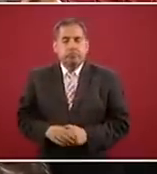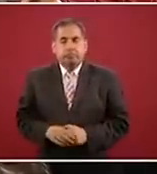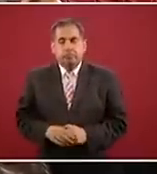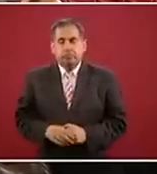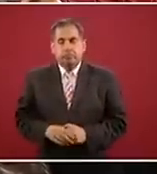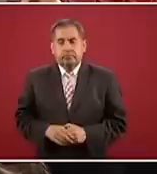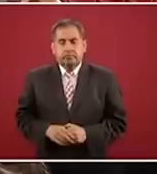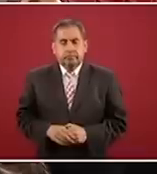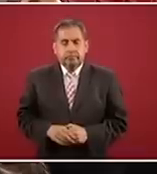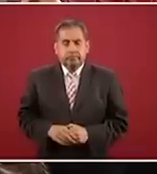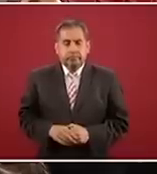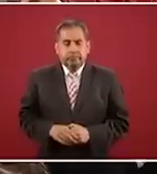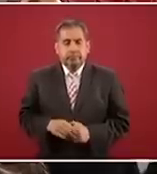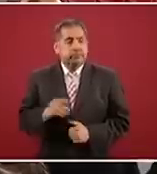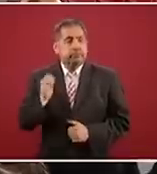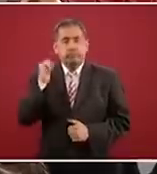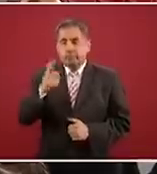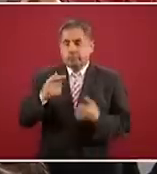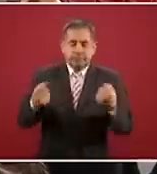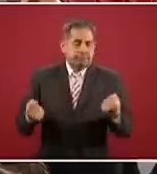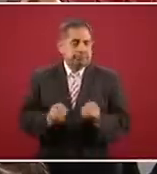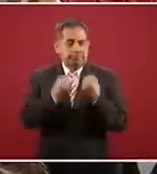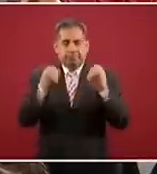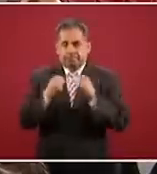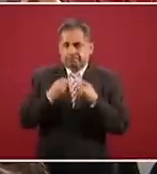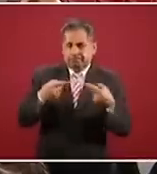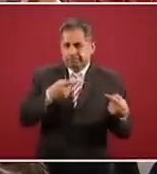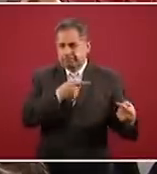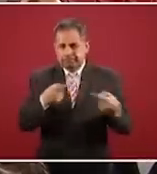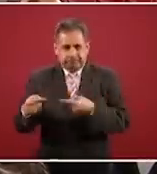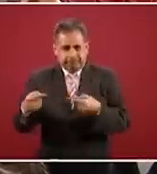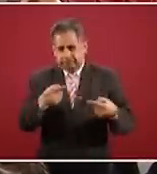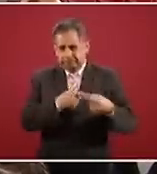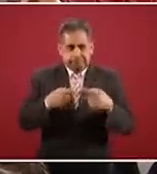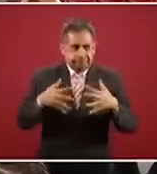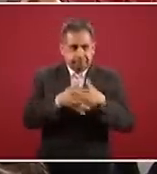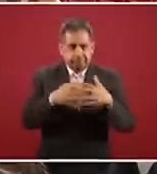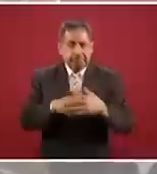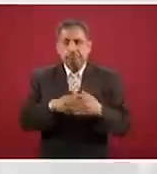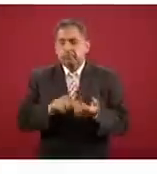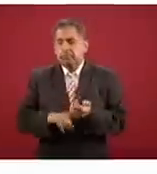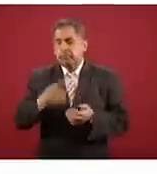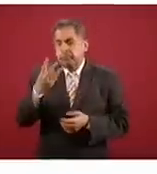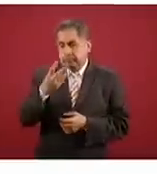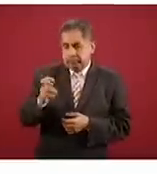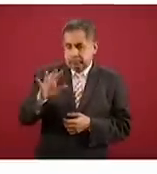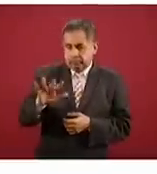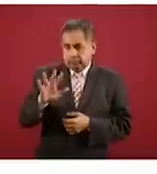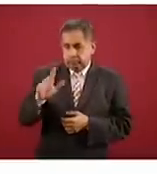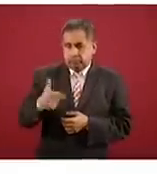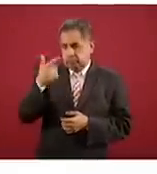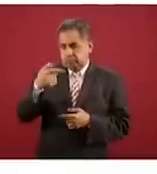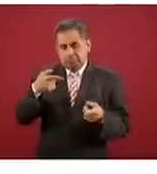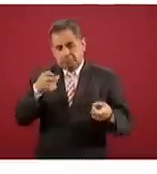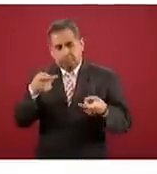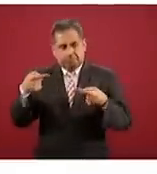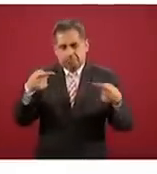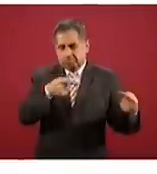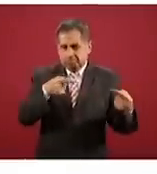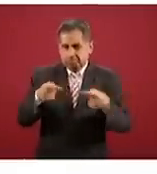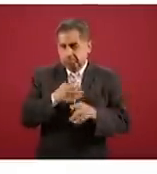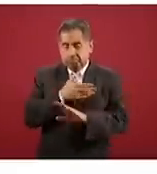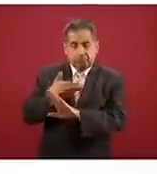favor. Agresiones a fuerzas federales, han habido un total de 357 eventos a